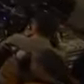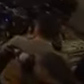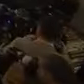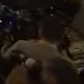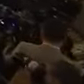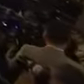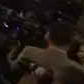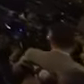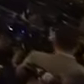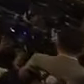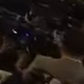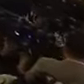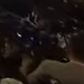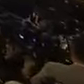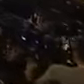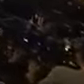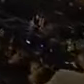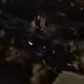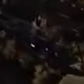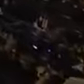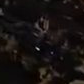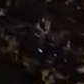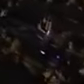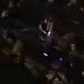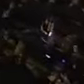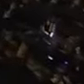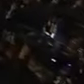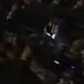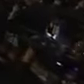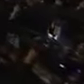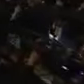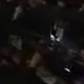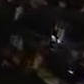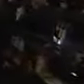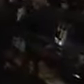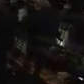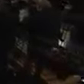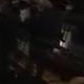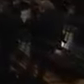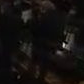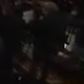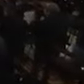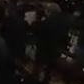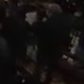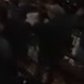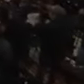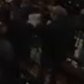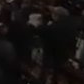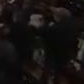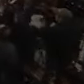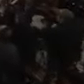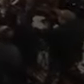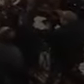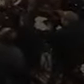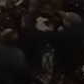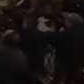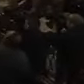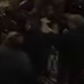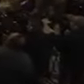Bueno, el día de hoy vamos a darle seguimiento a